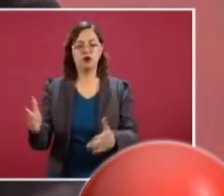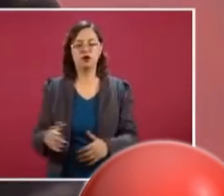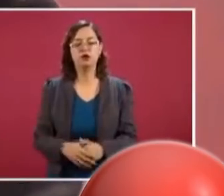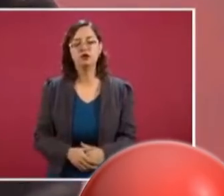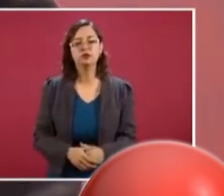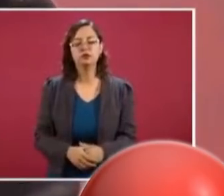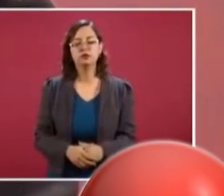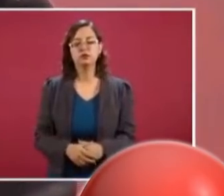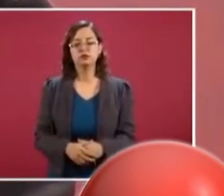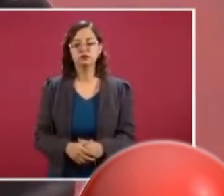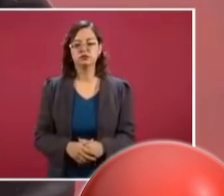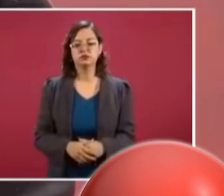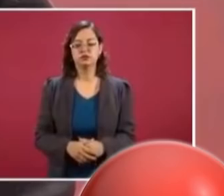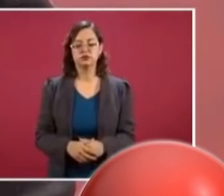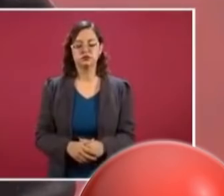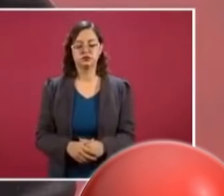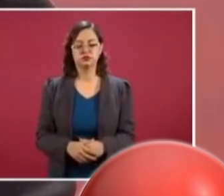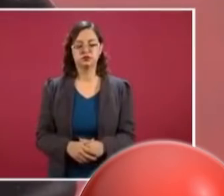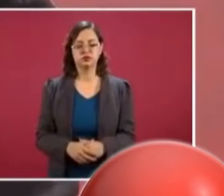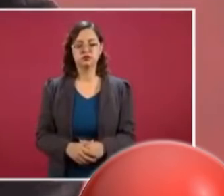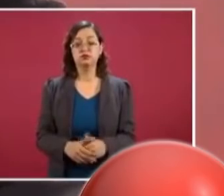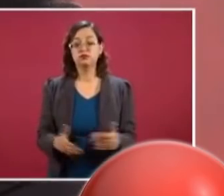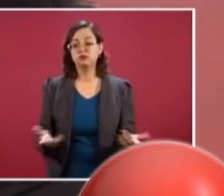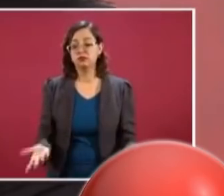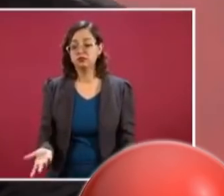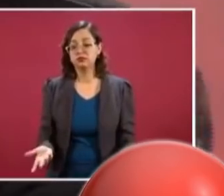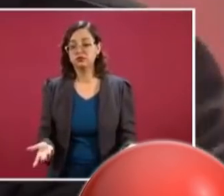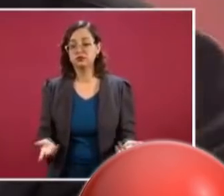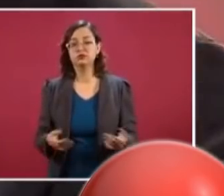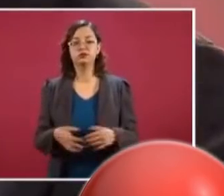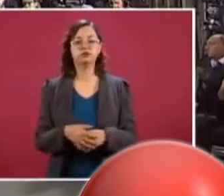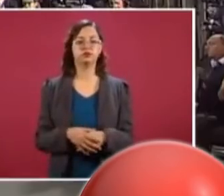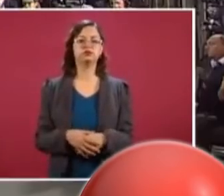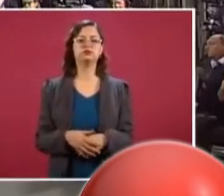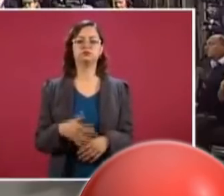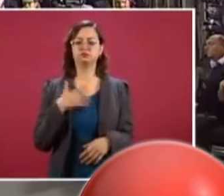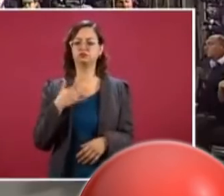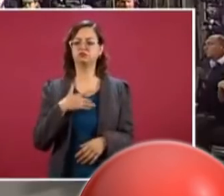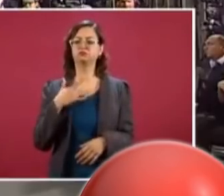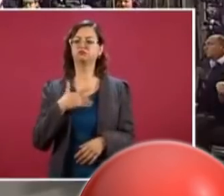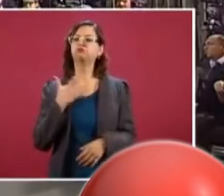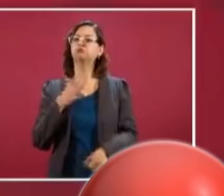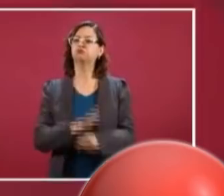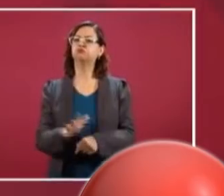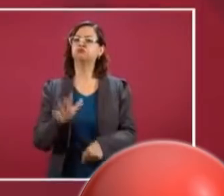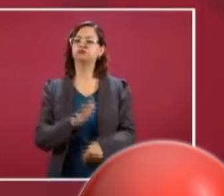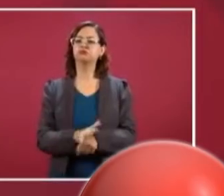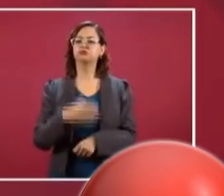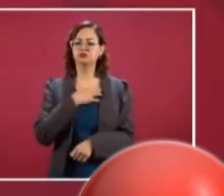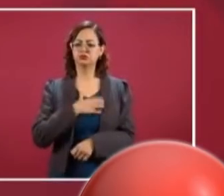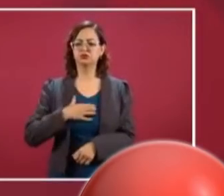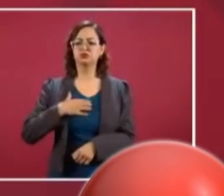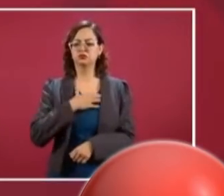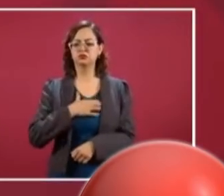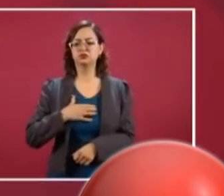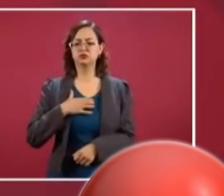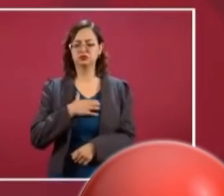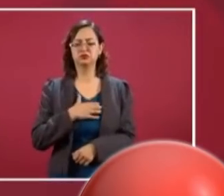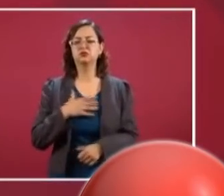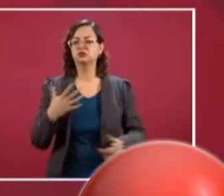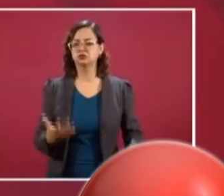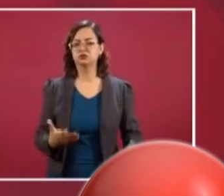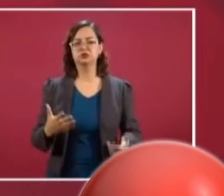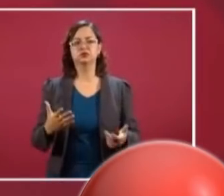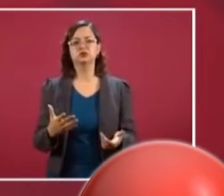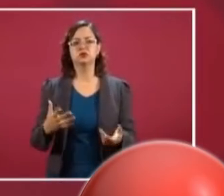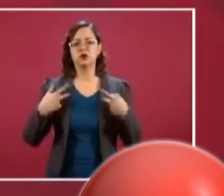y es pues satisfactorio decir que hay confianza en el